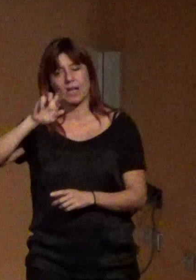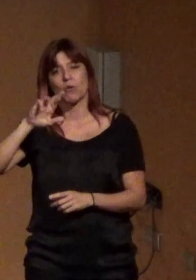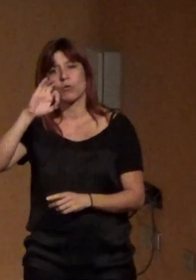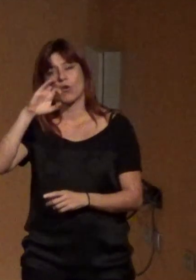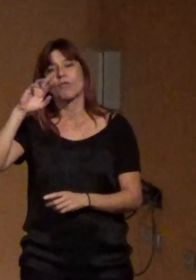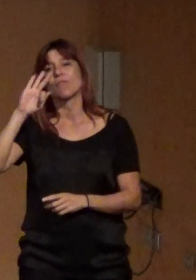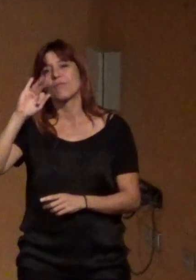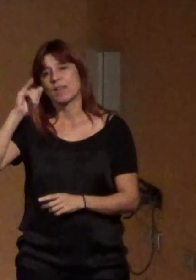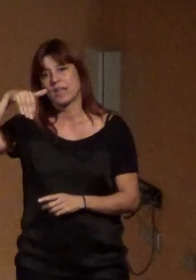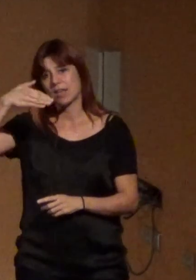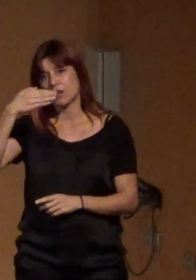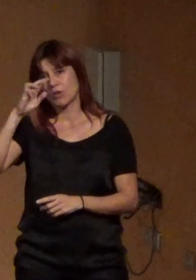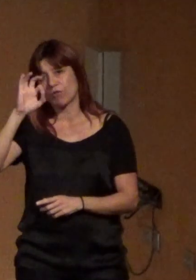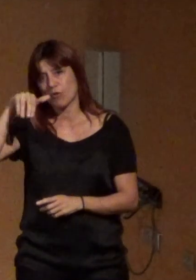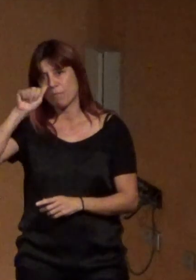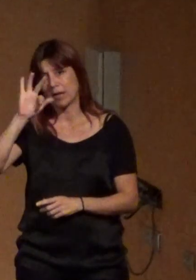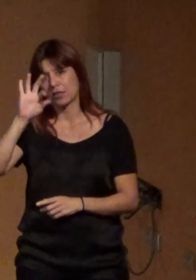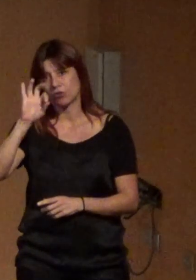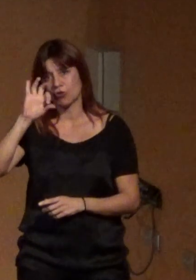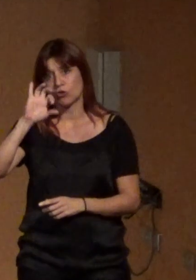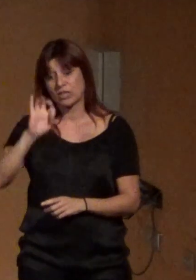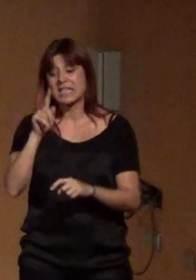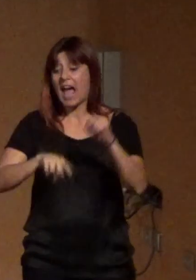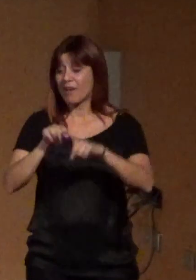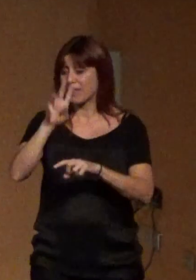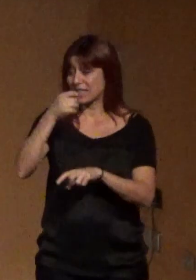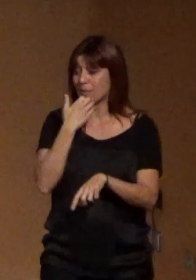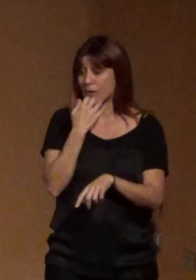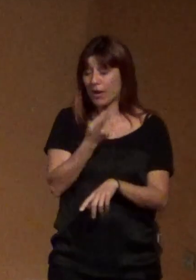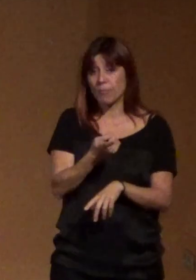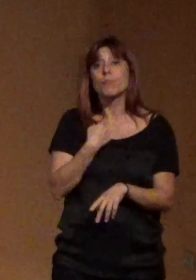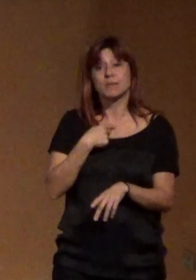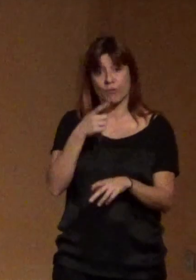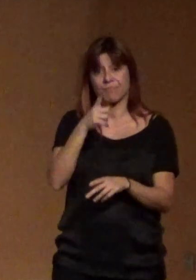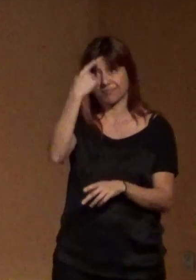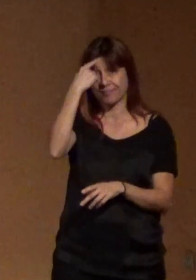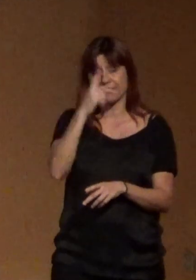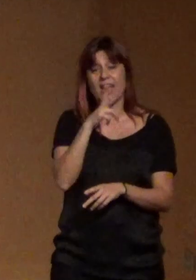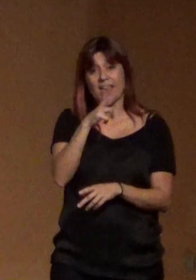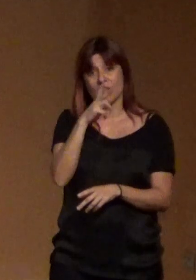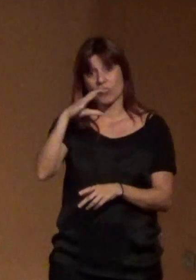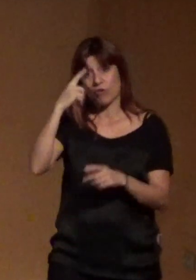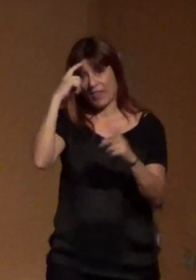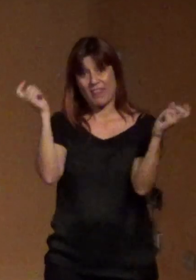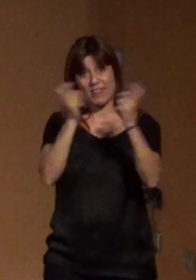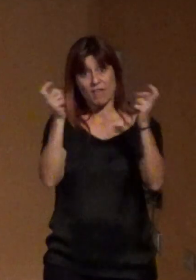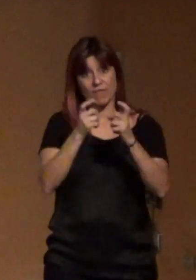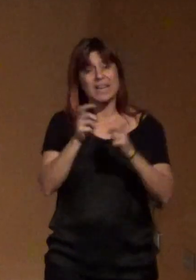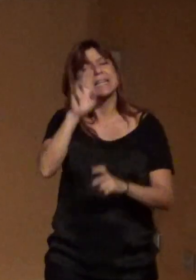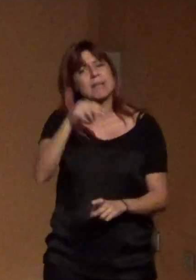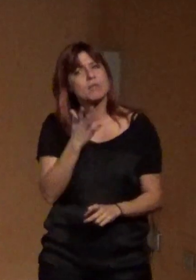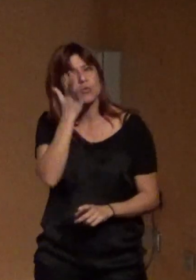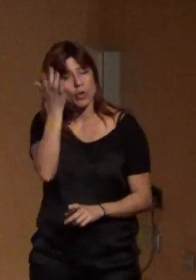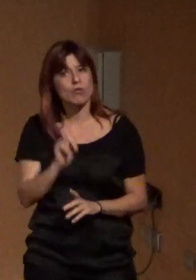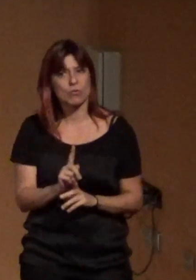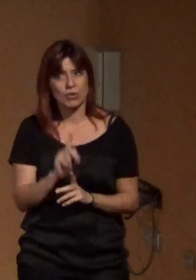cerebrales, metabolopatías. Hay viajoponía, las hidrocefalias, que en los casos clínicos que iba os cuento para el final. Y también el sueño, el trastorno del